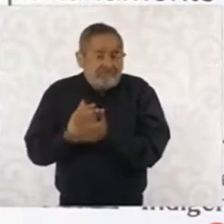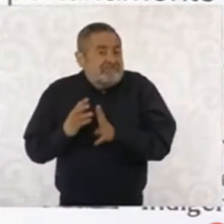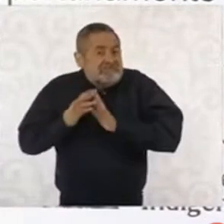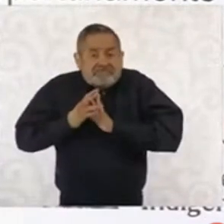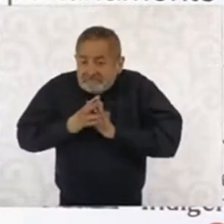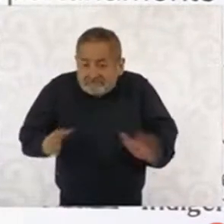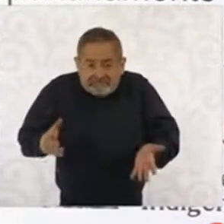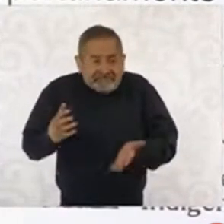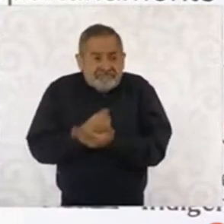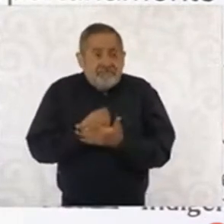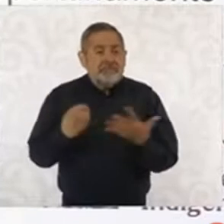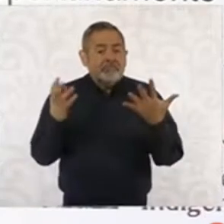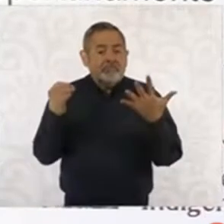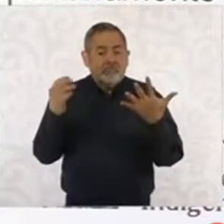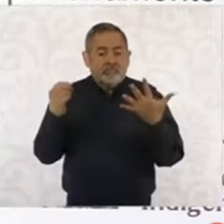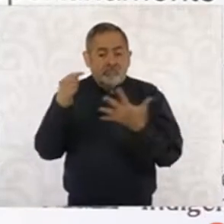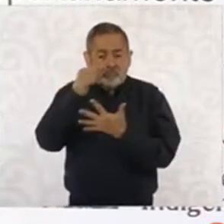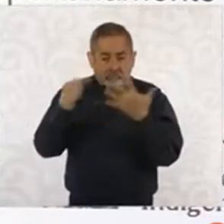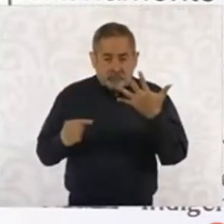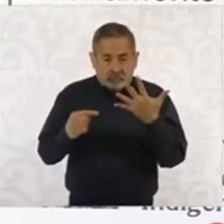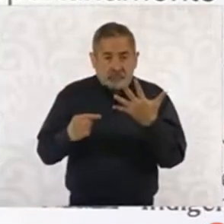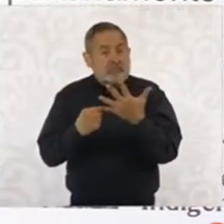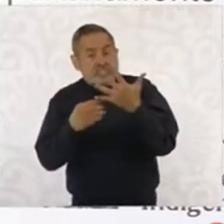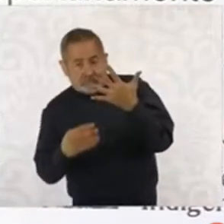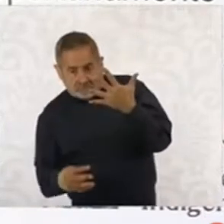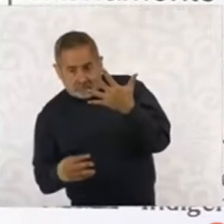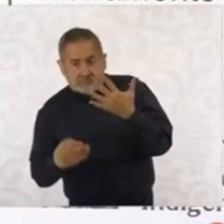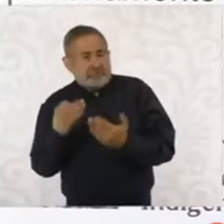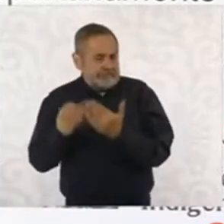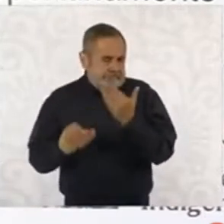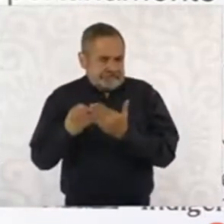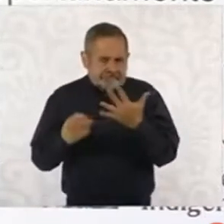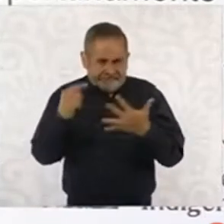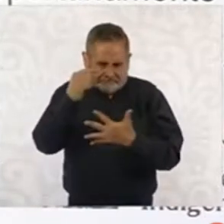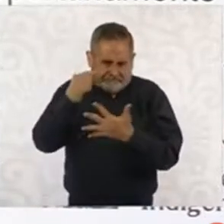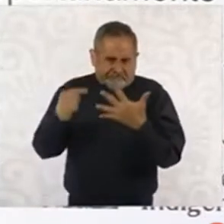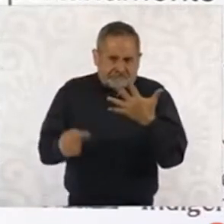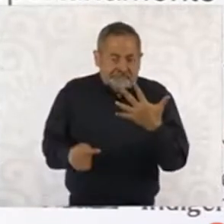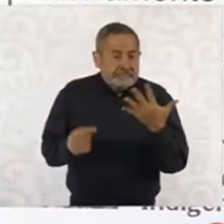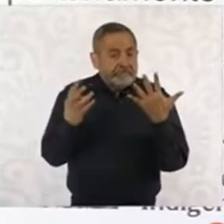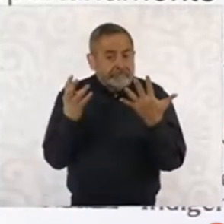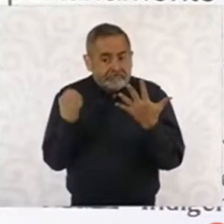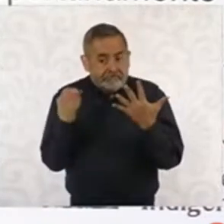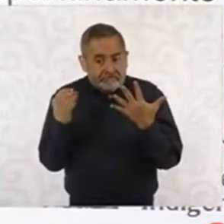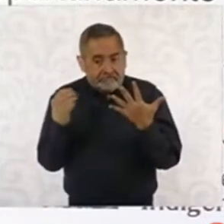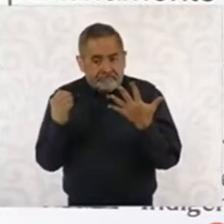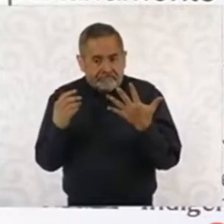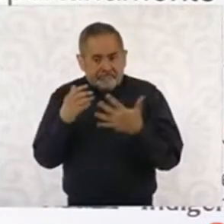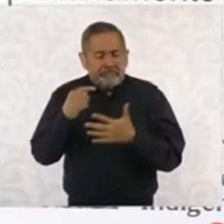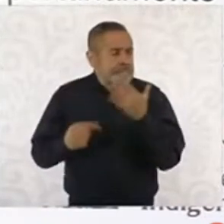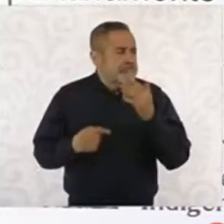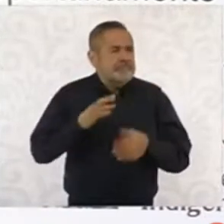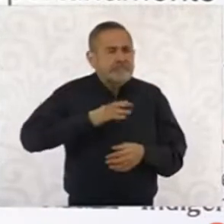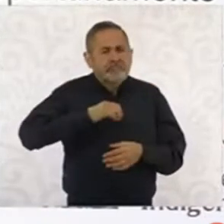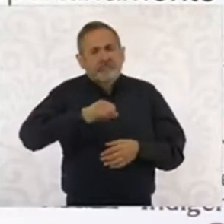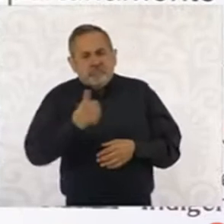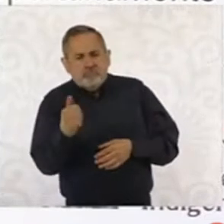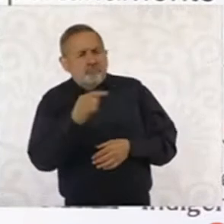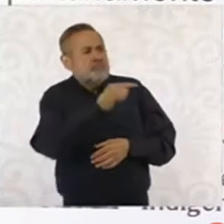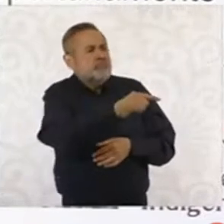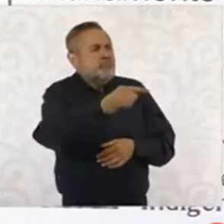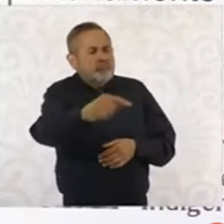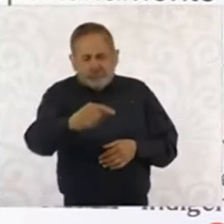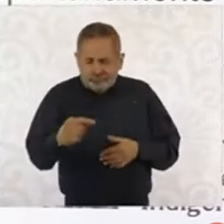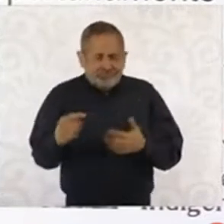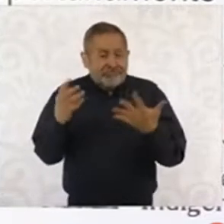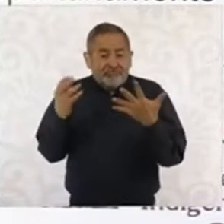resolución de la Corte, entre muchos otros que también tienen que ver con asuntos fiscales, con otros grupos o alguna otra